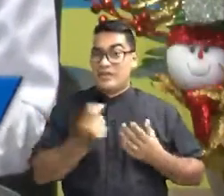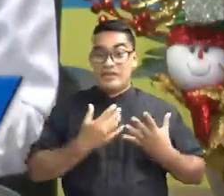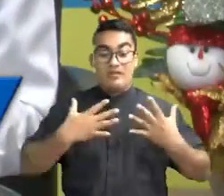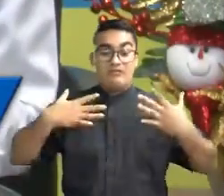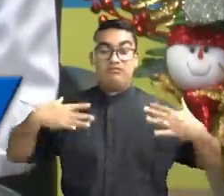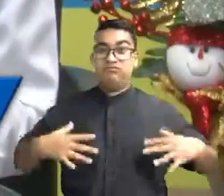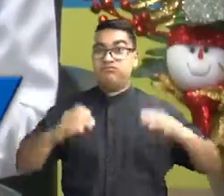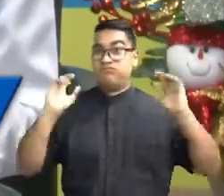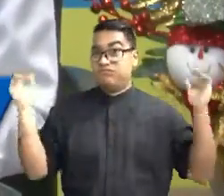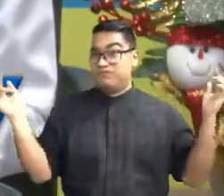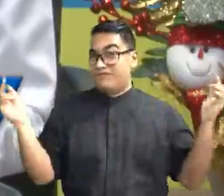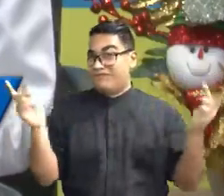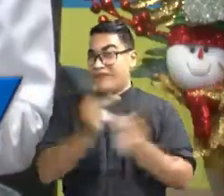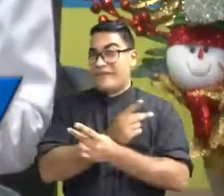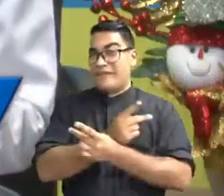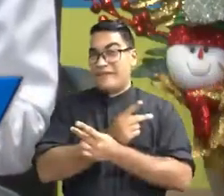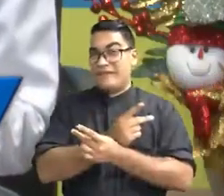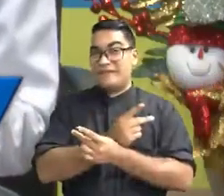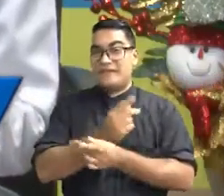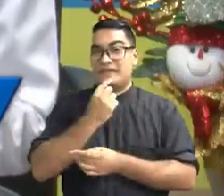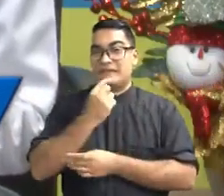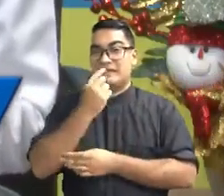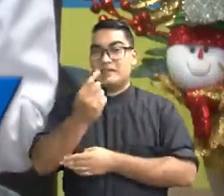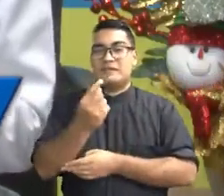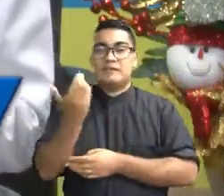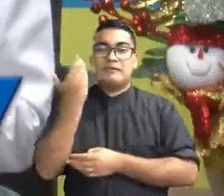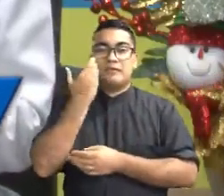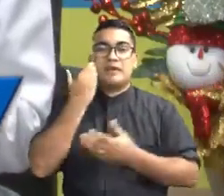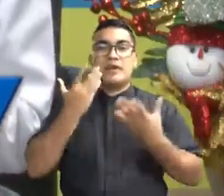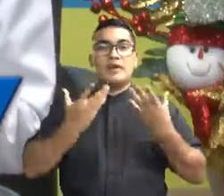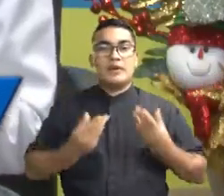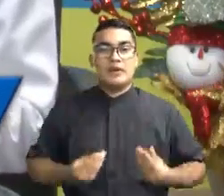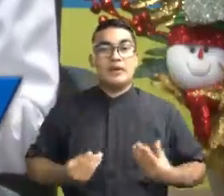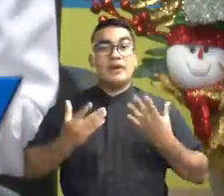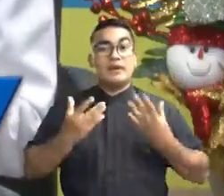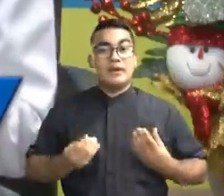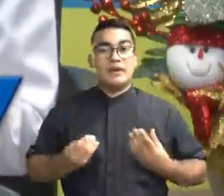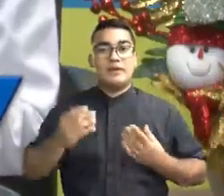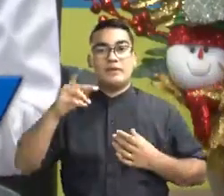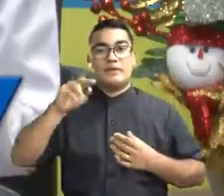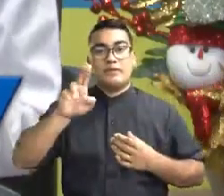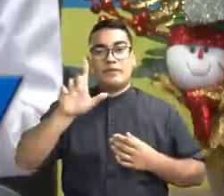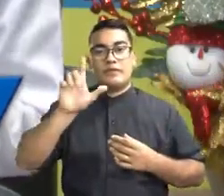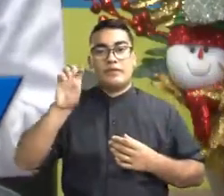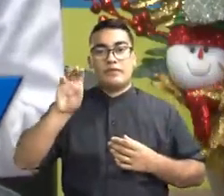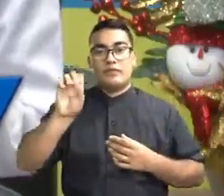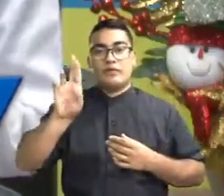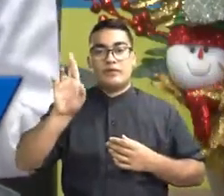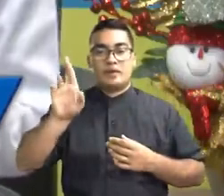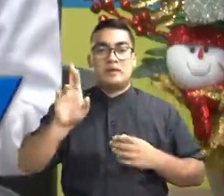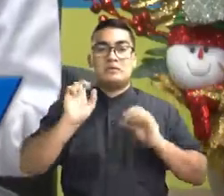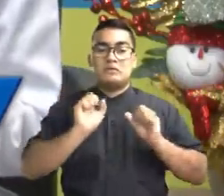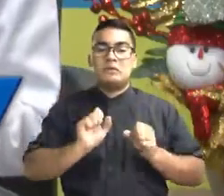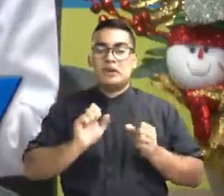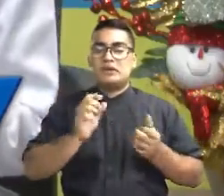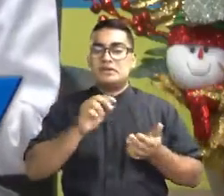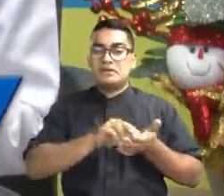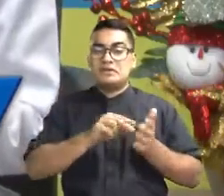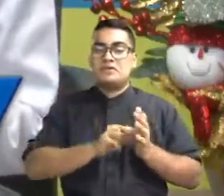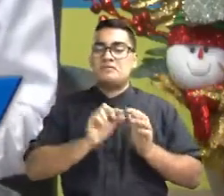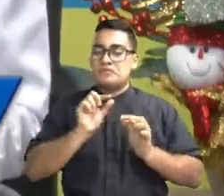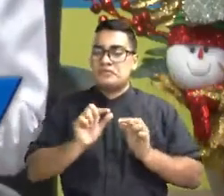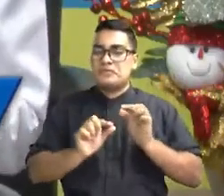un peor pronóstico. La enfermedad pulmonar obstructiva crónica puede tener menos progresión, ¿verdad? Y puede tener un